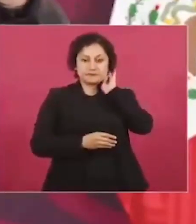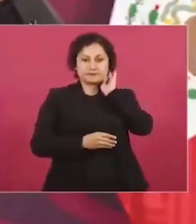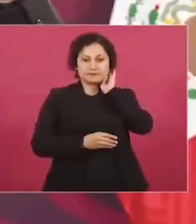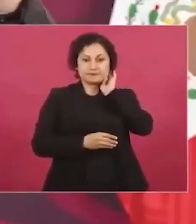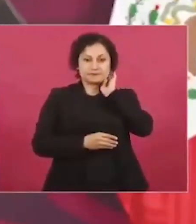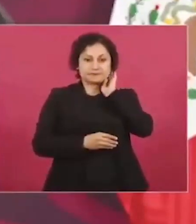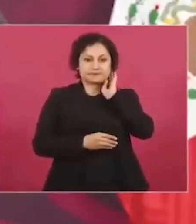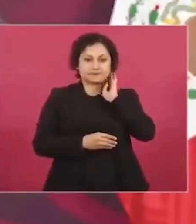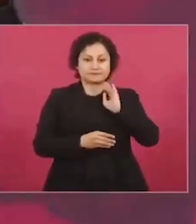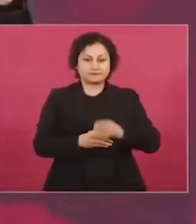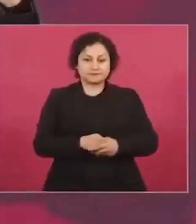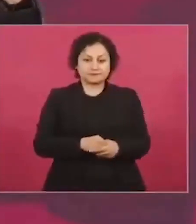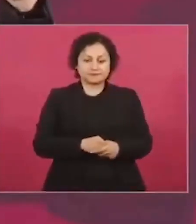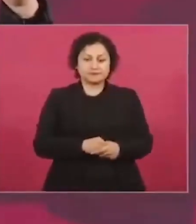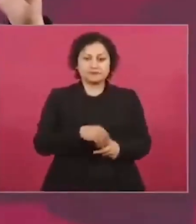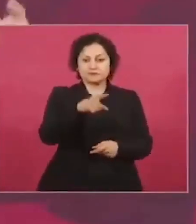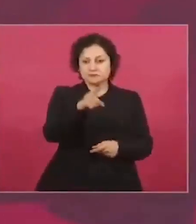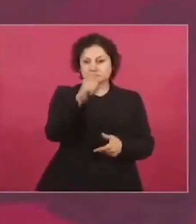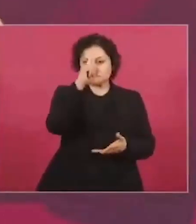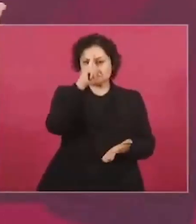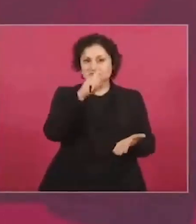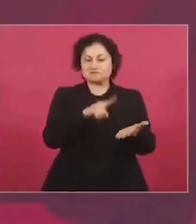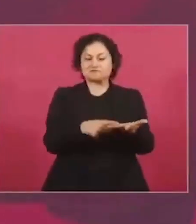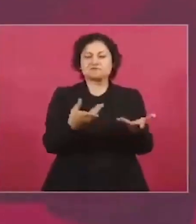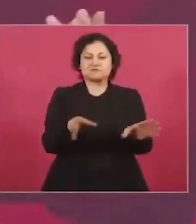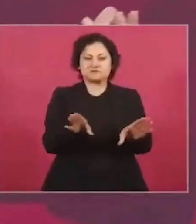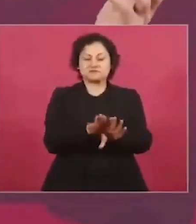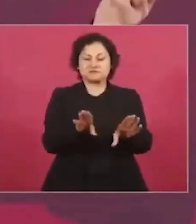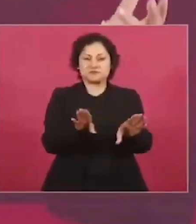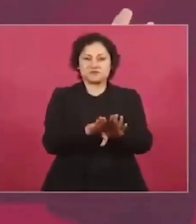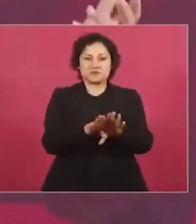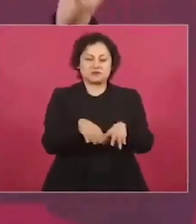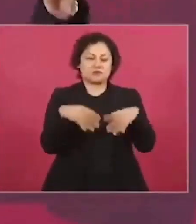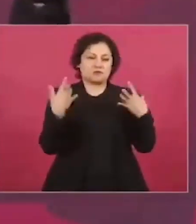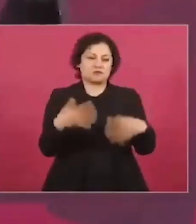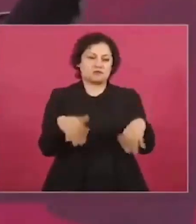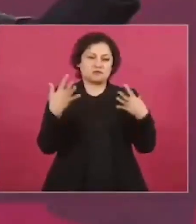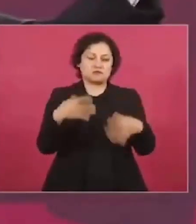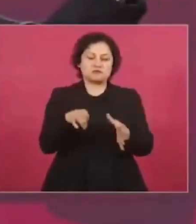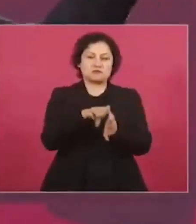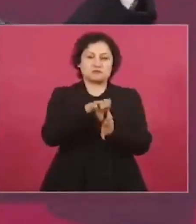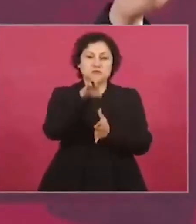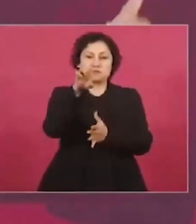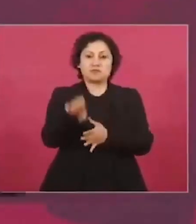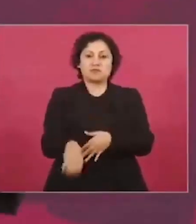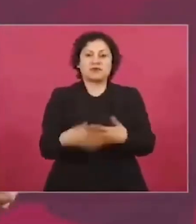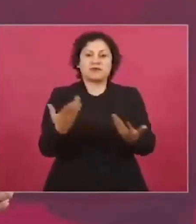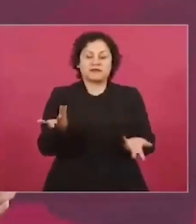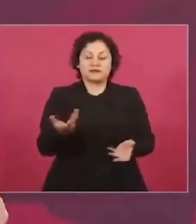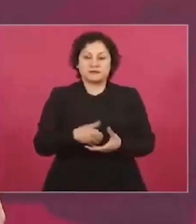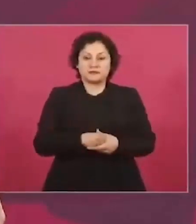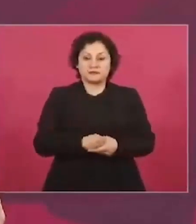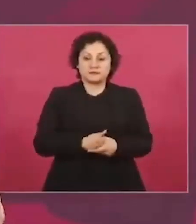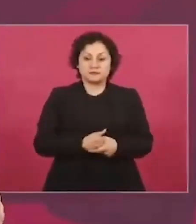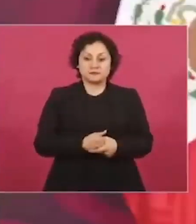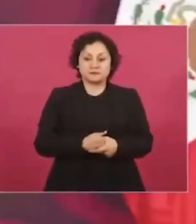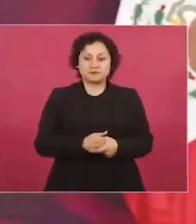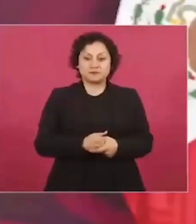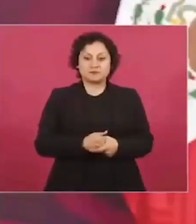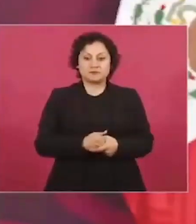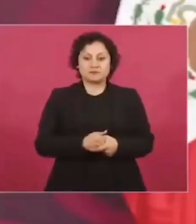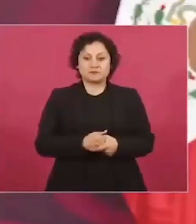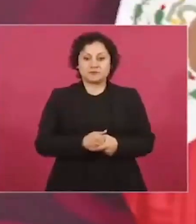tercero, pues se pretende elegir a los jueces, a los magistrados. Pues yo no me imagino haciendo campaña a